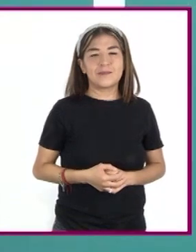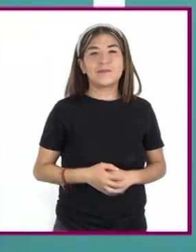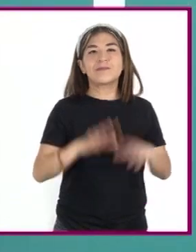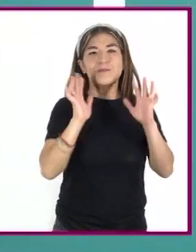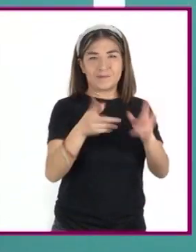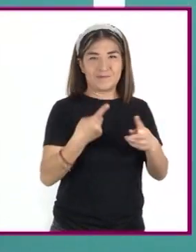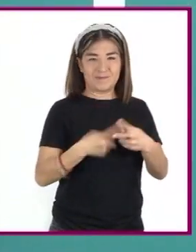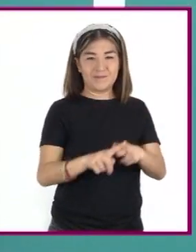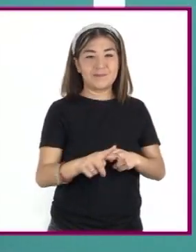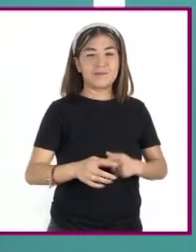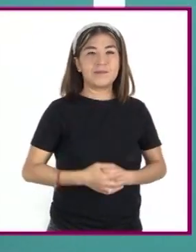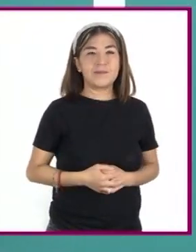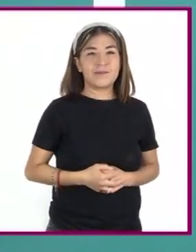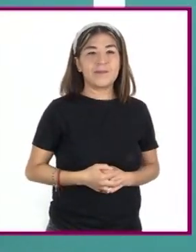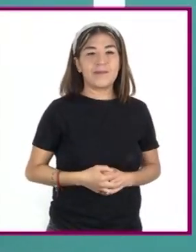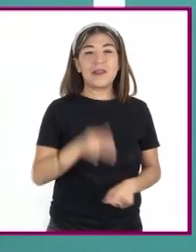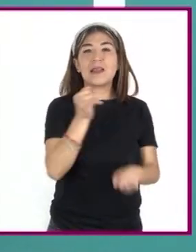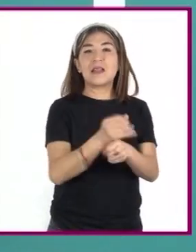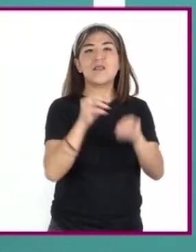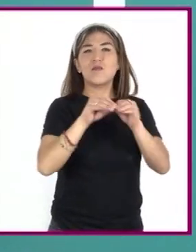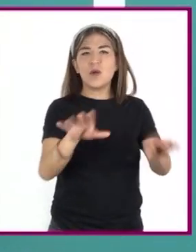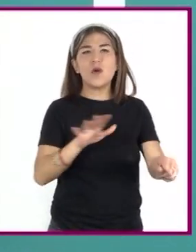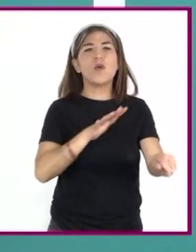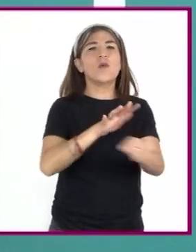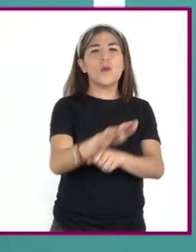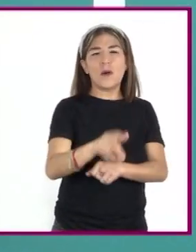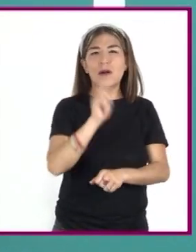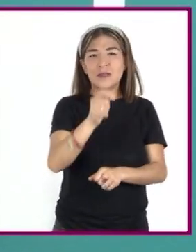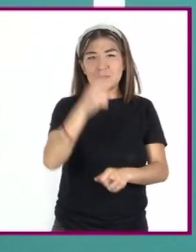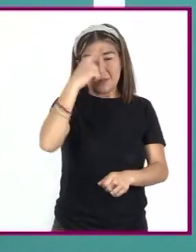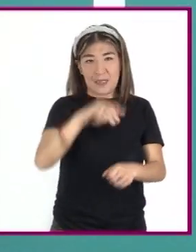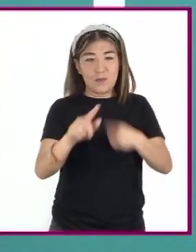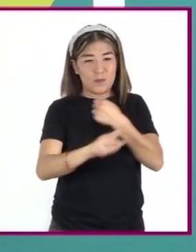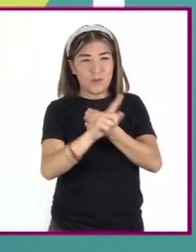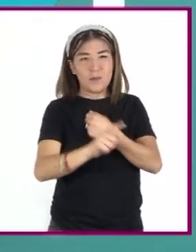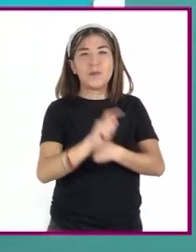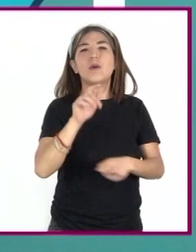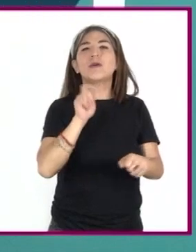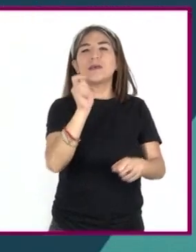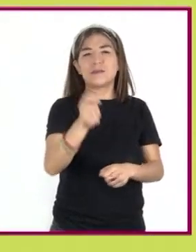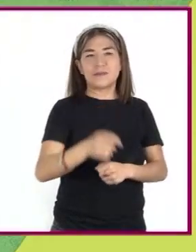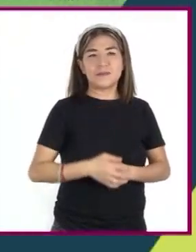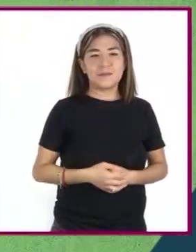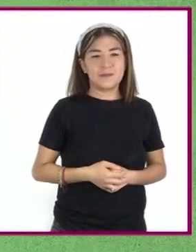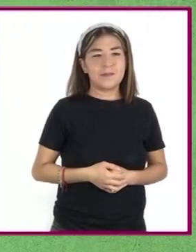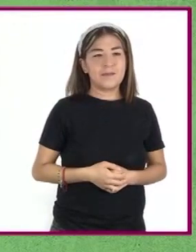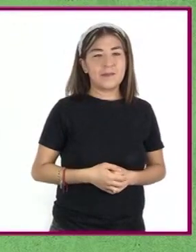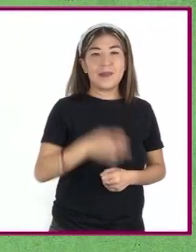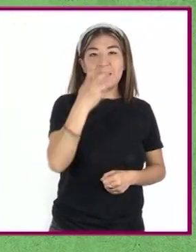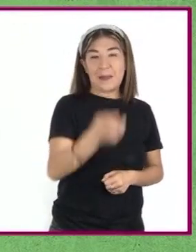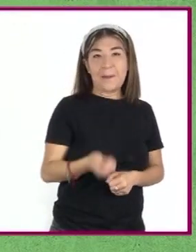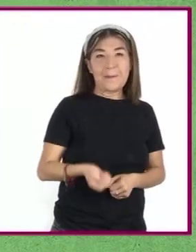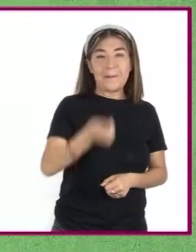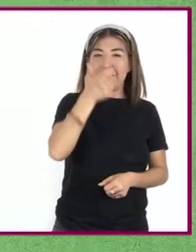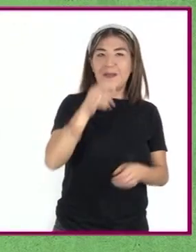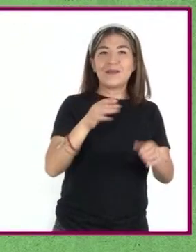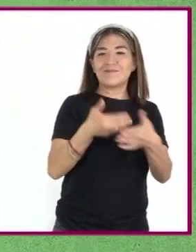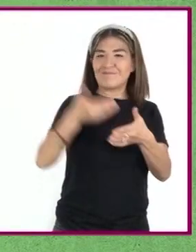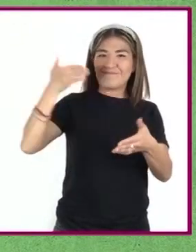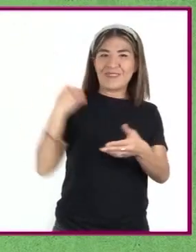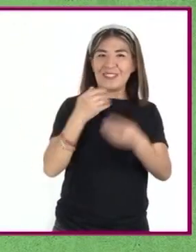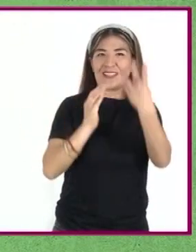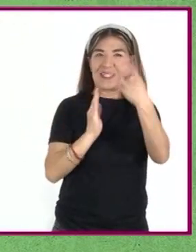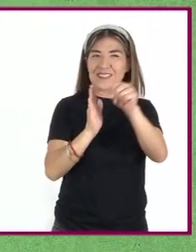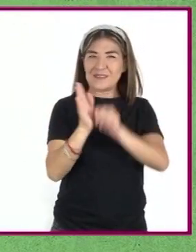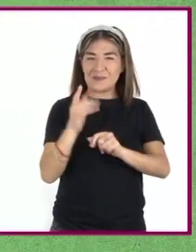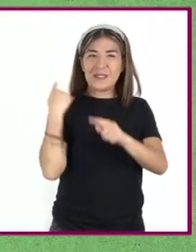Iniciamos. La información que nos ayudará a construir nuestro problema es: Durante el primer trimestre identificamos que